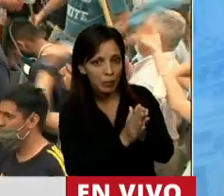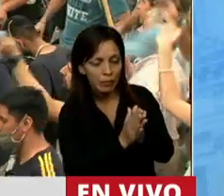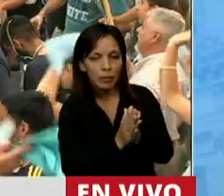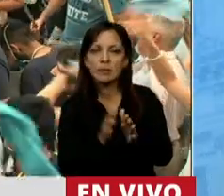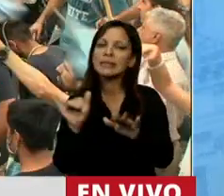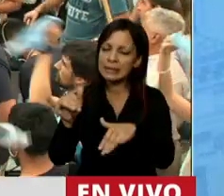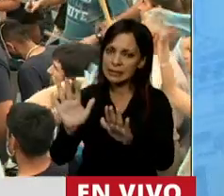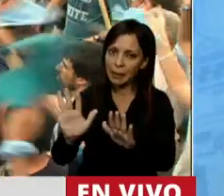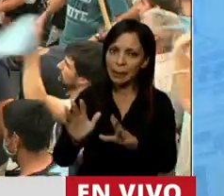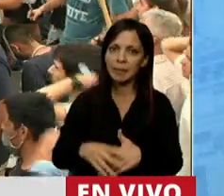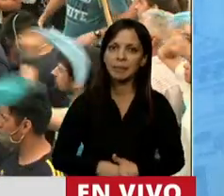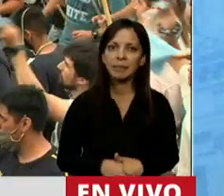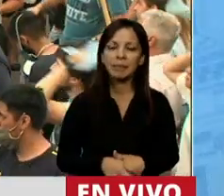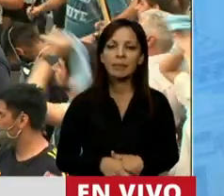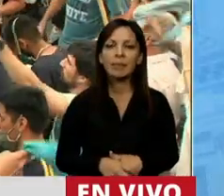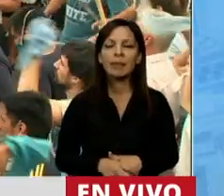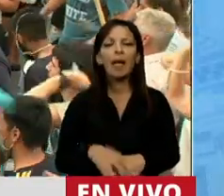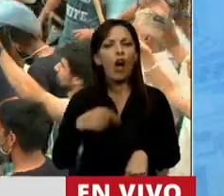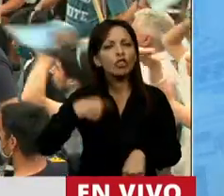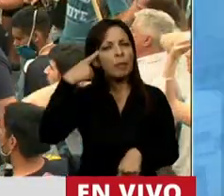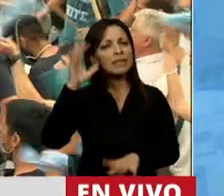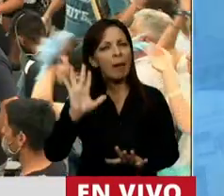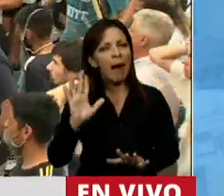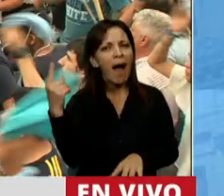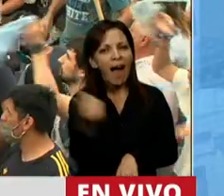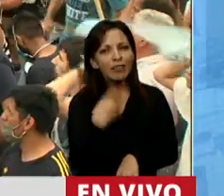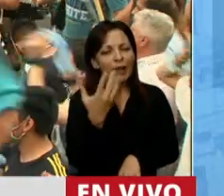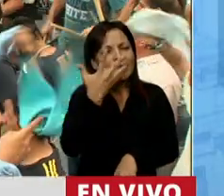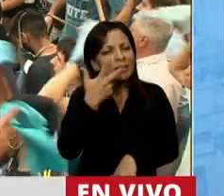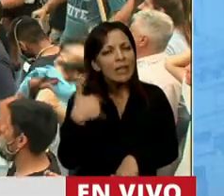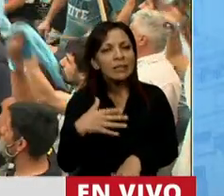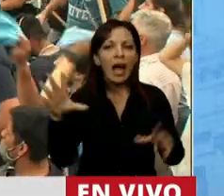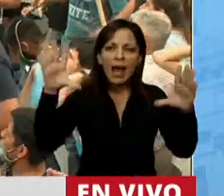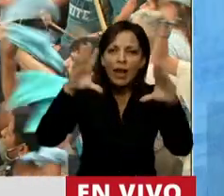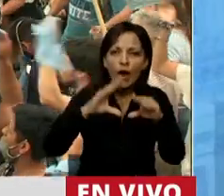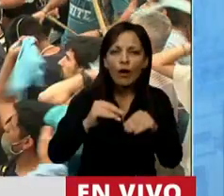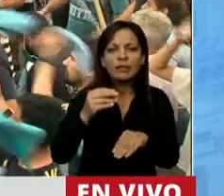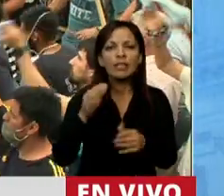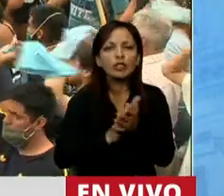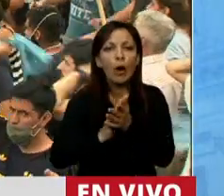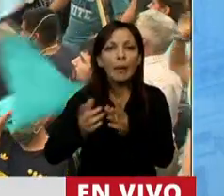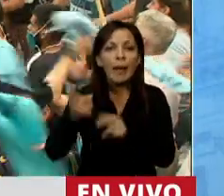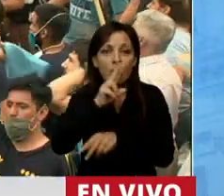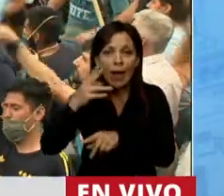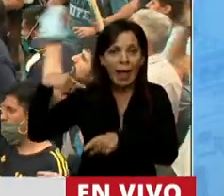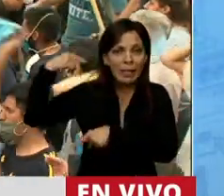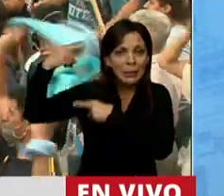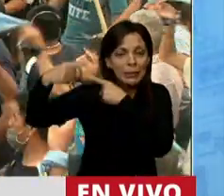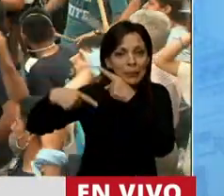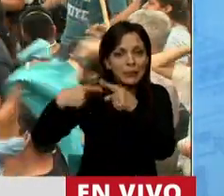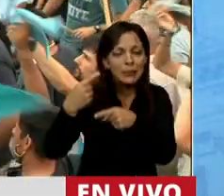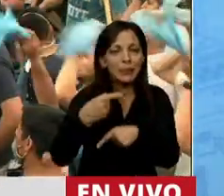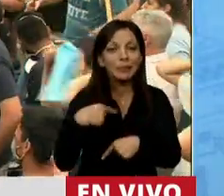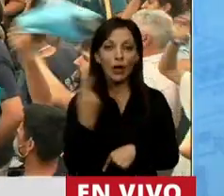pensaba, presidente, lo siguiente. Nosotras nos gusta mucho, y lo hemos hecho durante toda la noche, hablar de las ancestras. Sepamos que somos